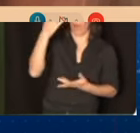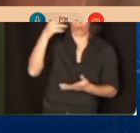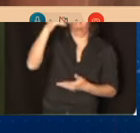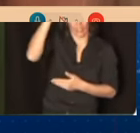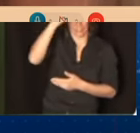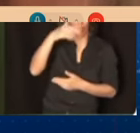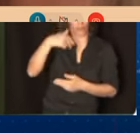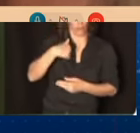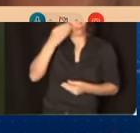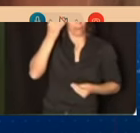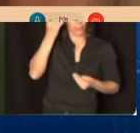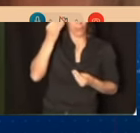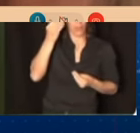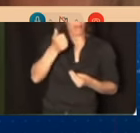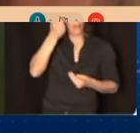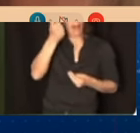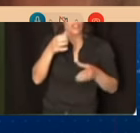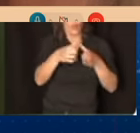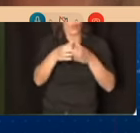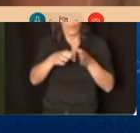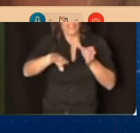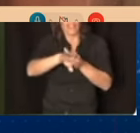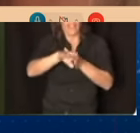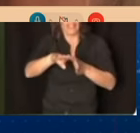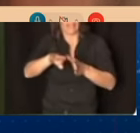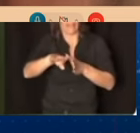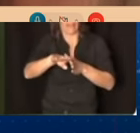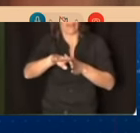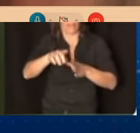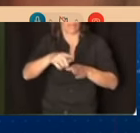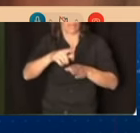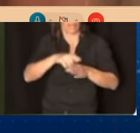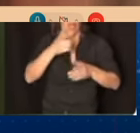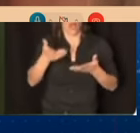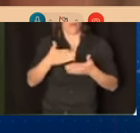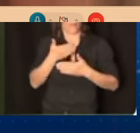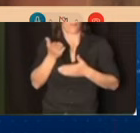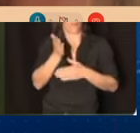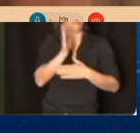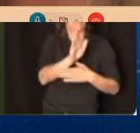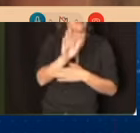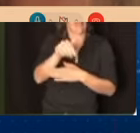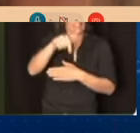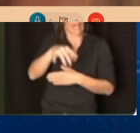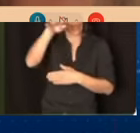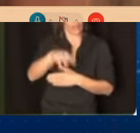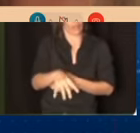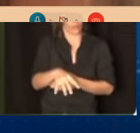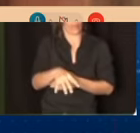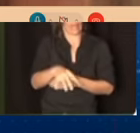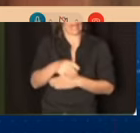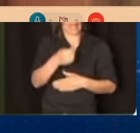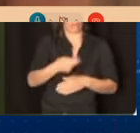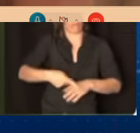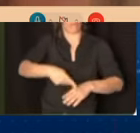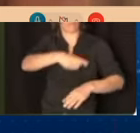Cataluña es, digamos, un estercolero de corrupción. Todavía, ¿usted cree que a los catalanes les gusta el lodazal de la